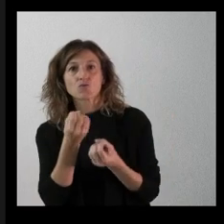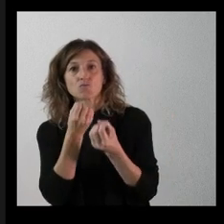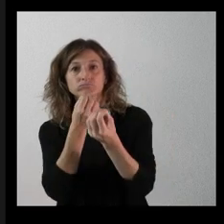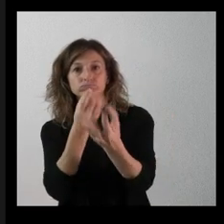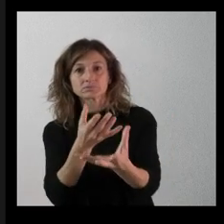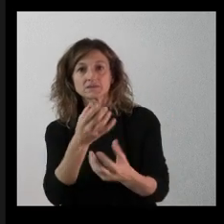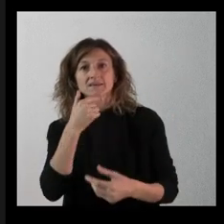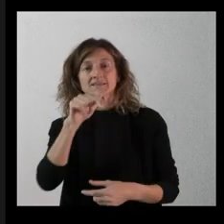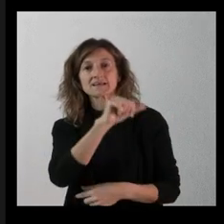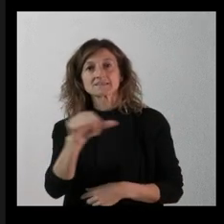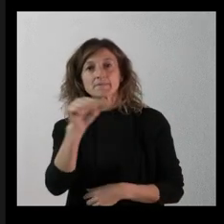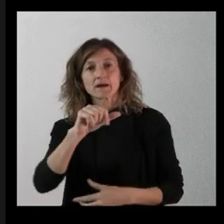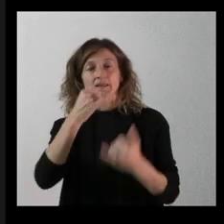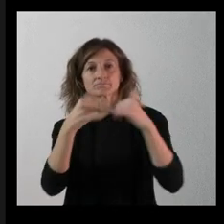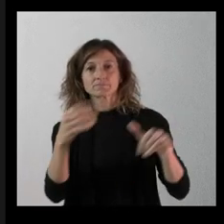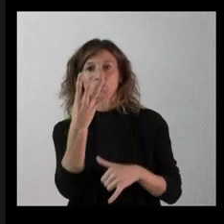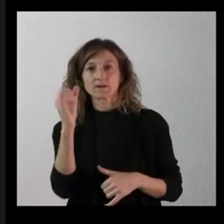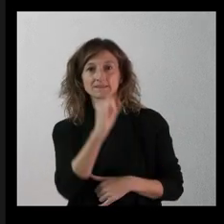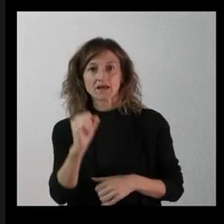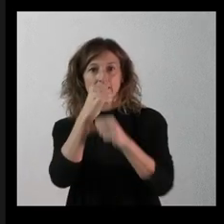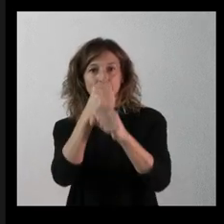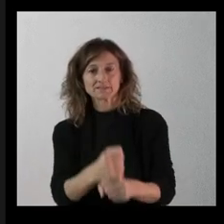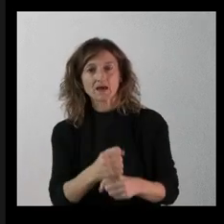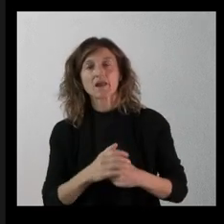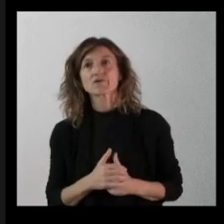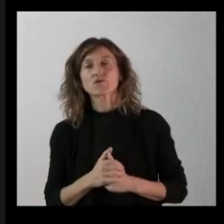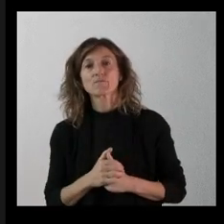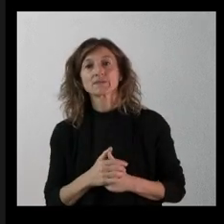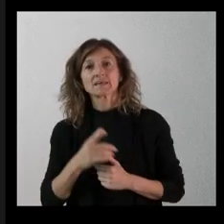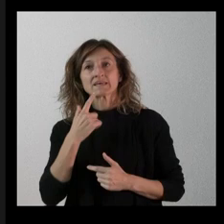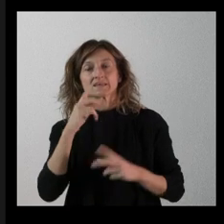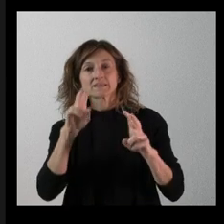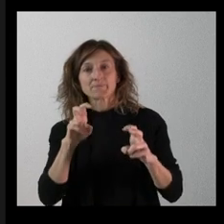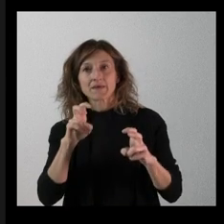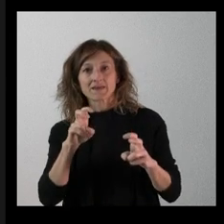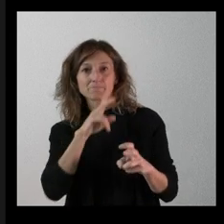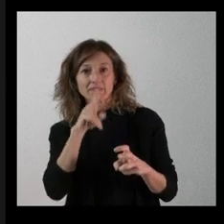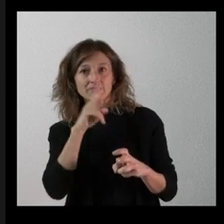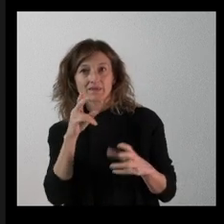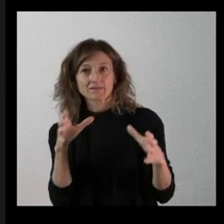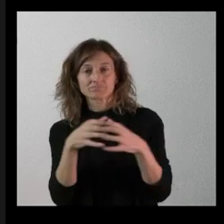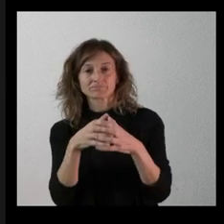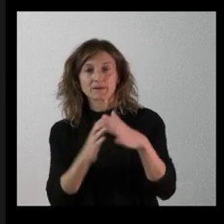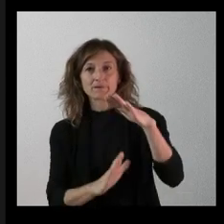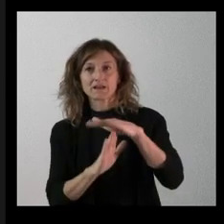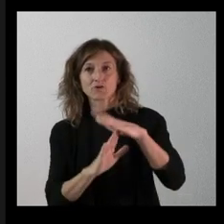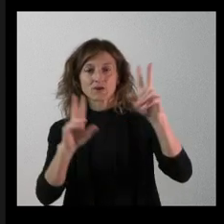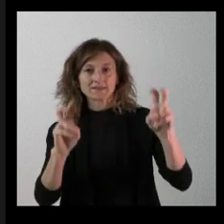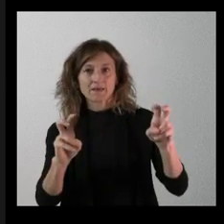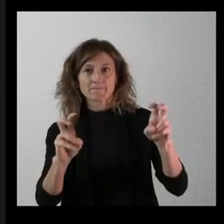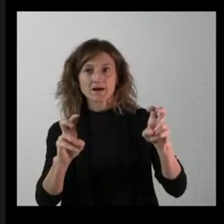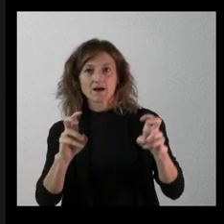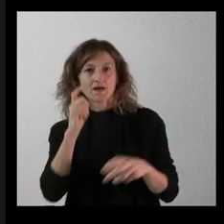estas semanas ha celebrado el 40 aniversario y los ecologistas que tuvieron paralizado en la en el ambiente ahora al tema durante